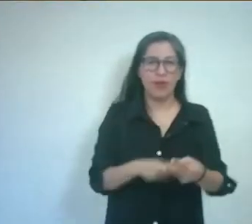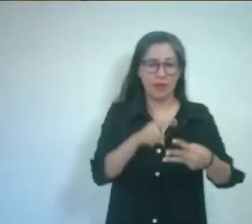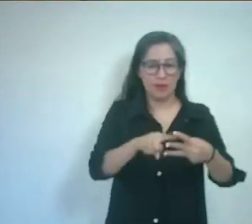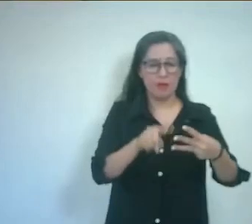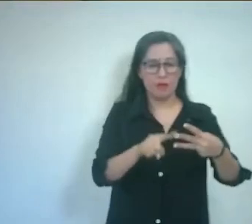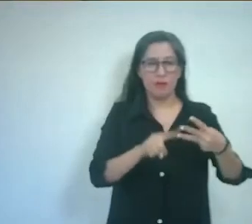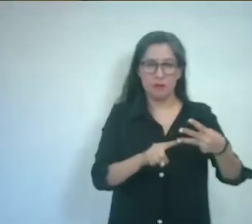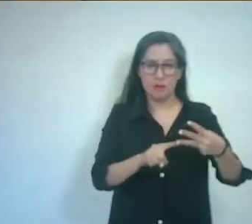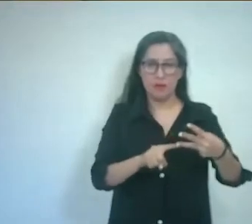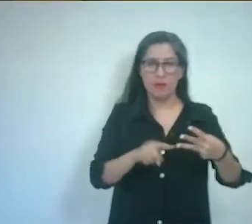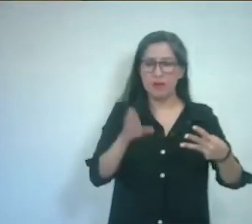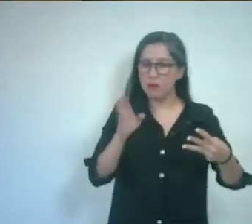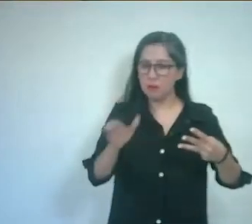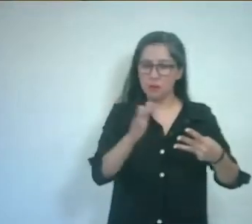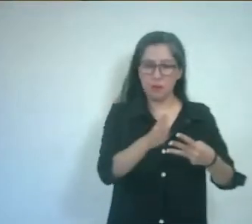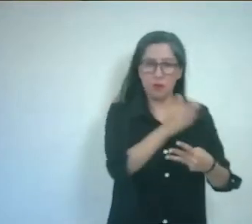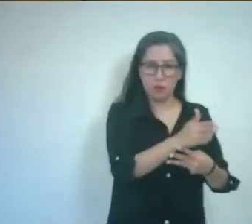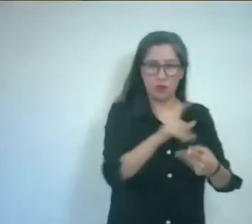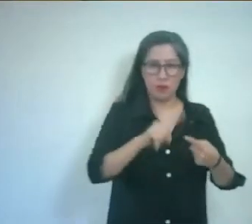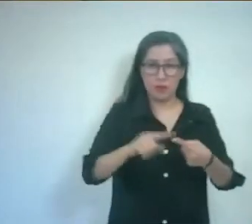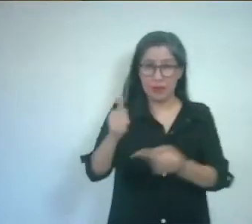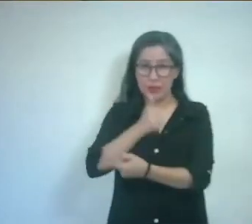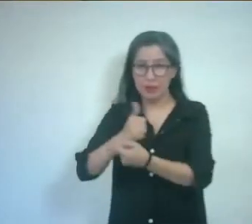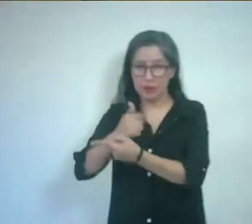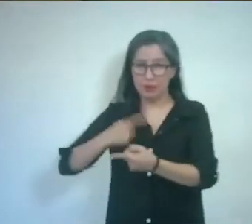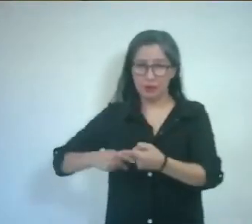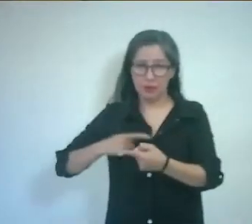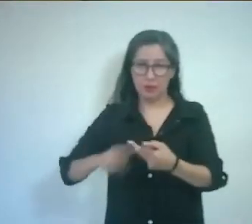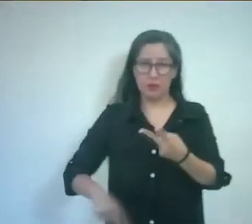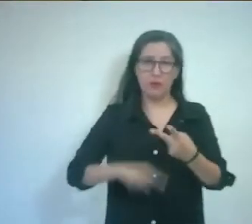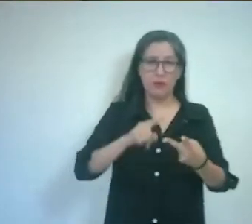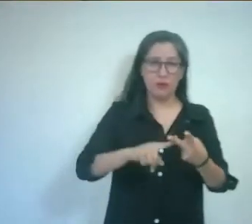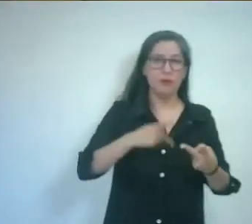desarrollo de esta jornada: la ciudadanía potosina, los actores